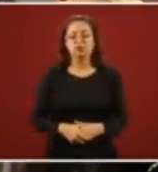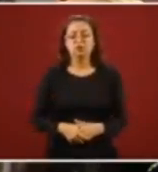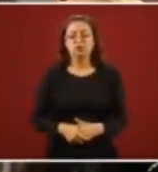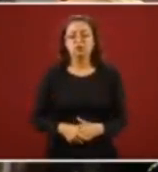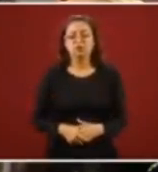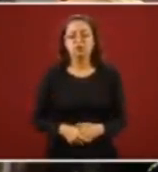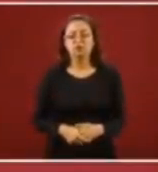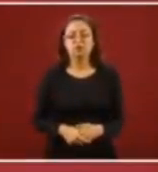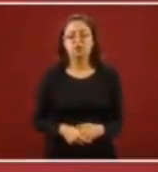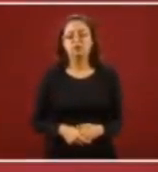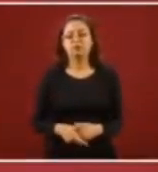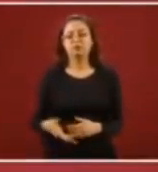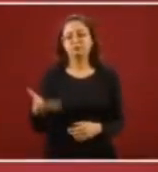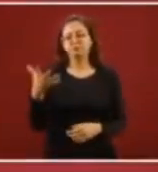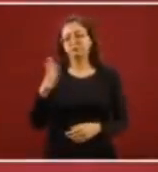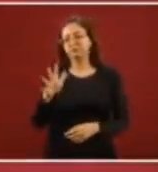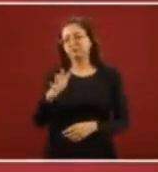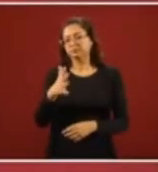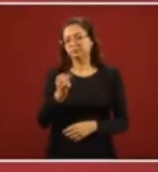alrededor de tres mil,